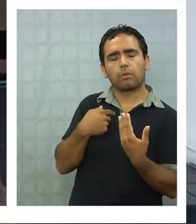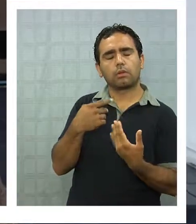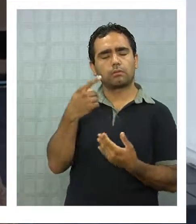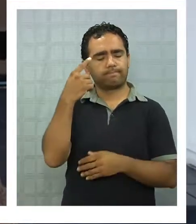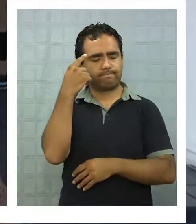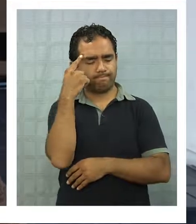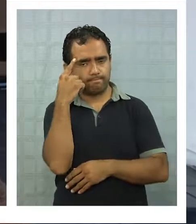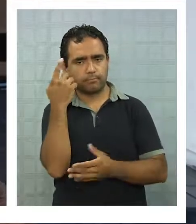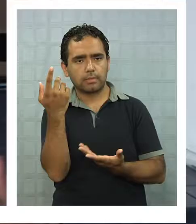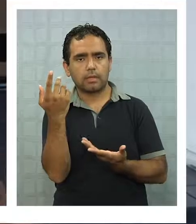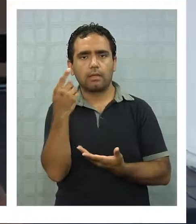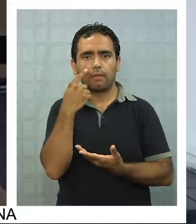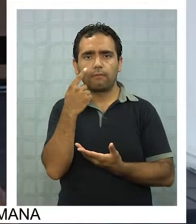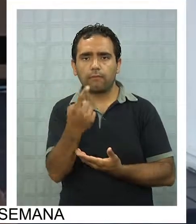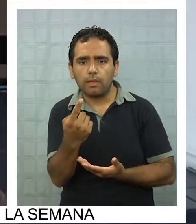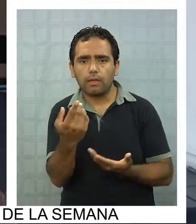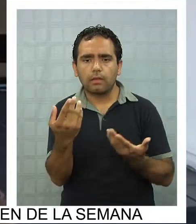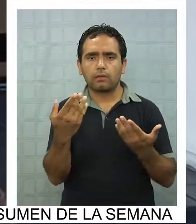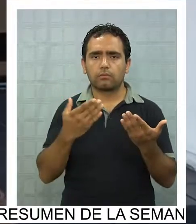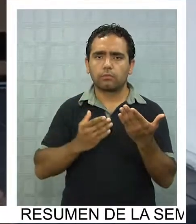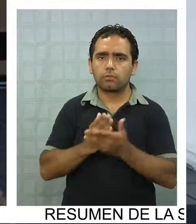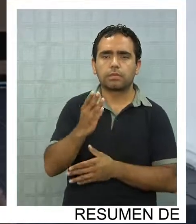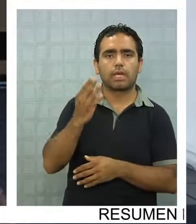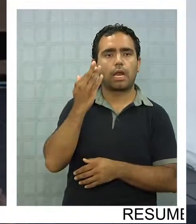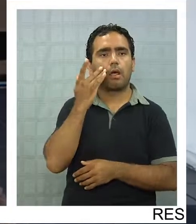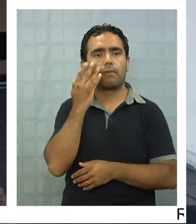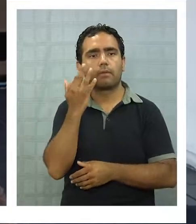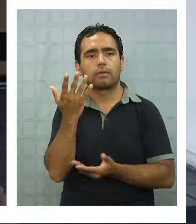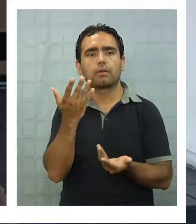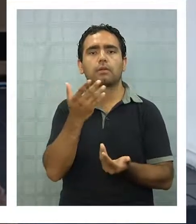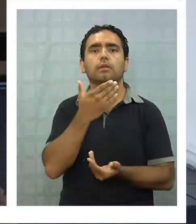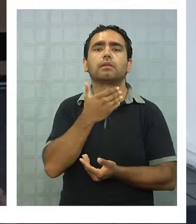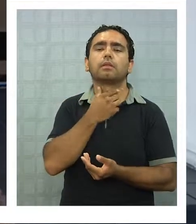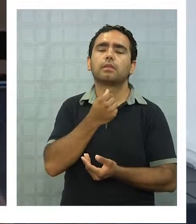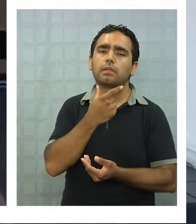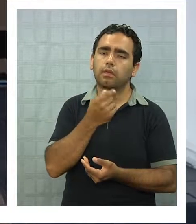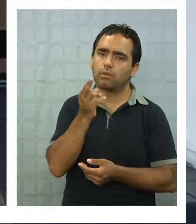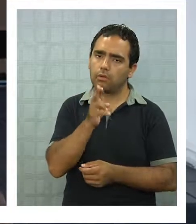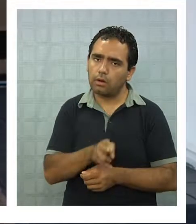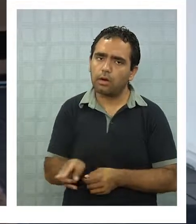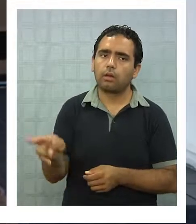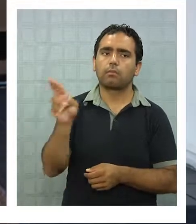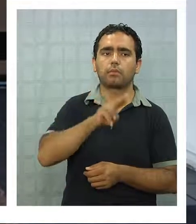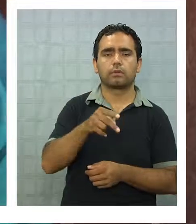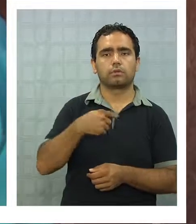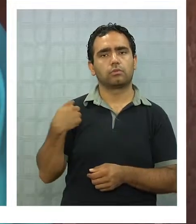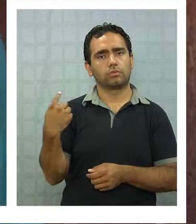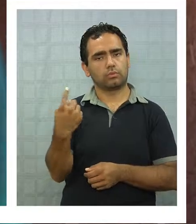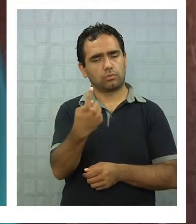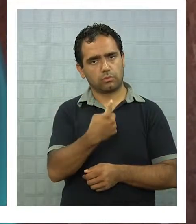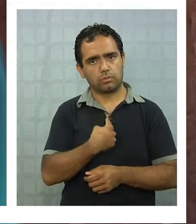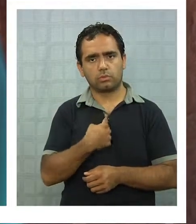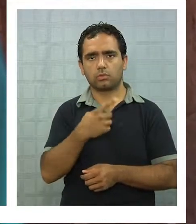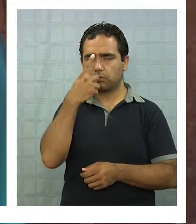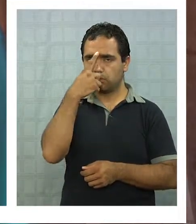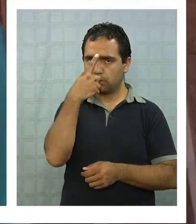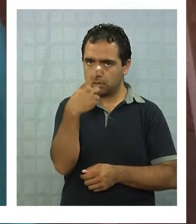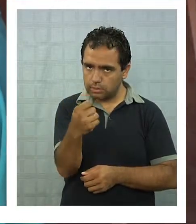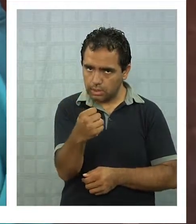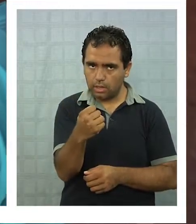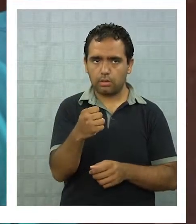acercado para ver comenzar en el mes de abril. Y te quiero repetir, nosotros estamos dando toda la celeridad